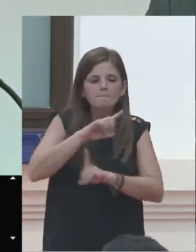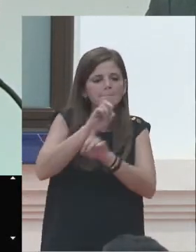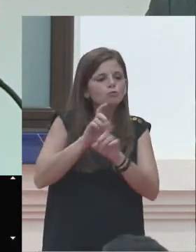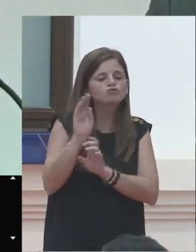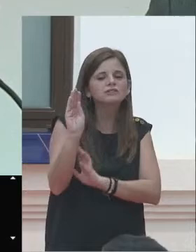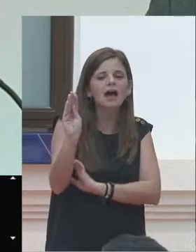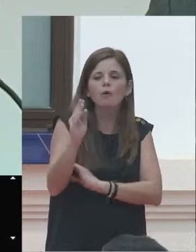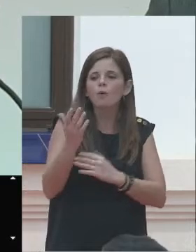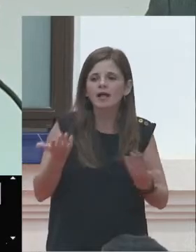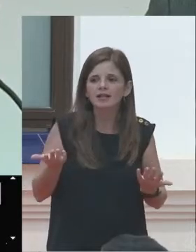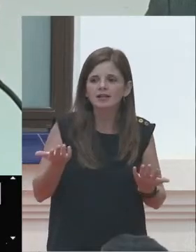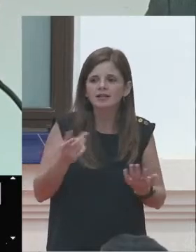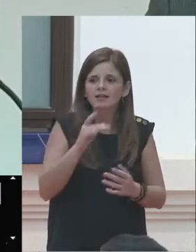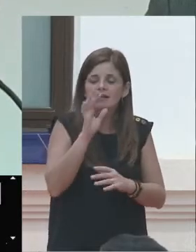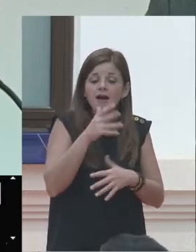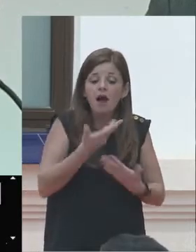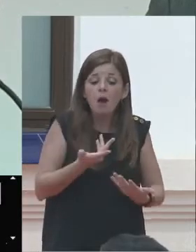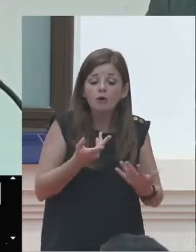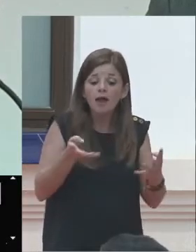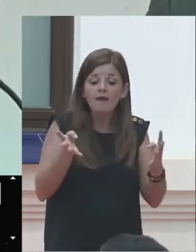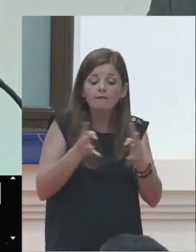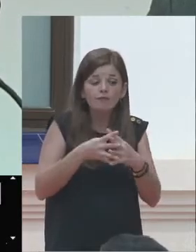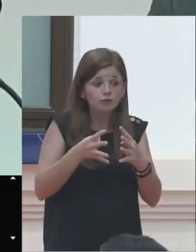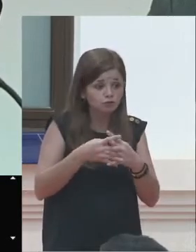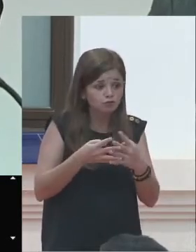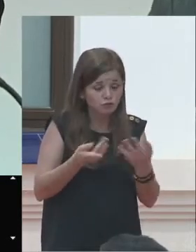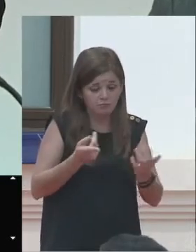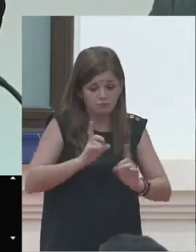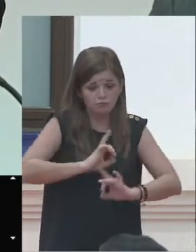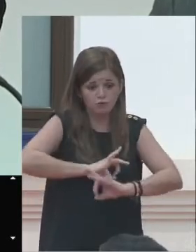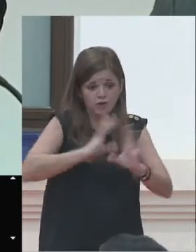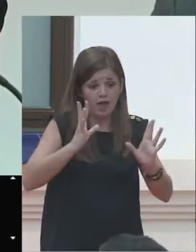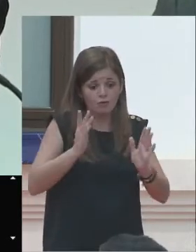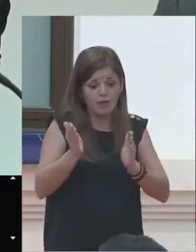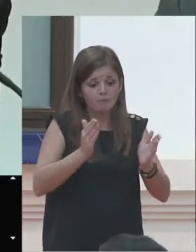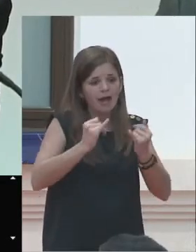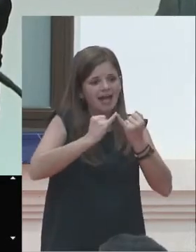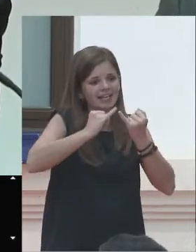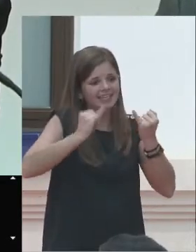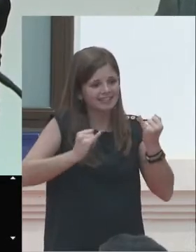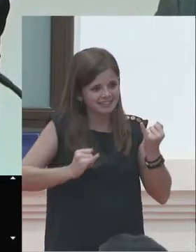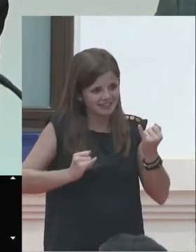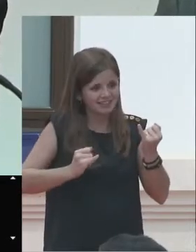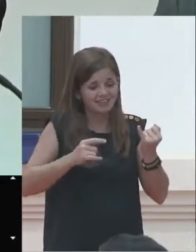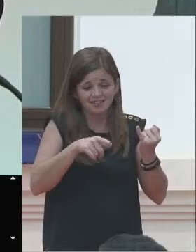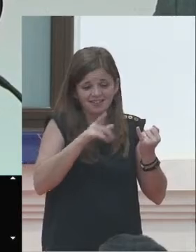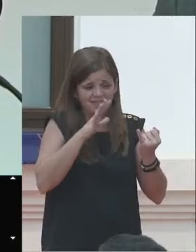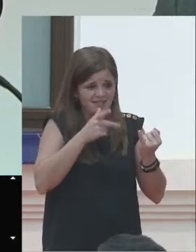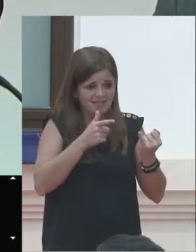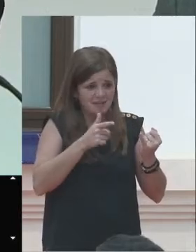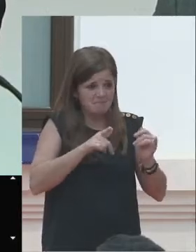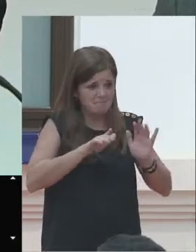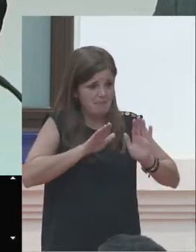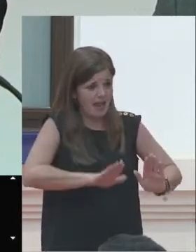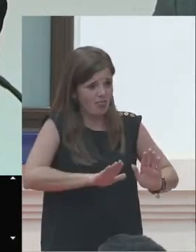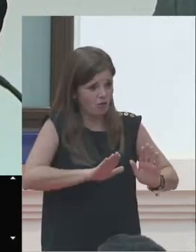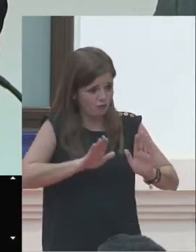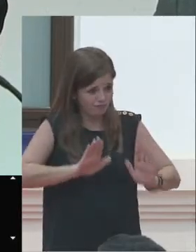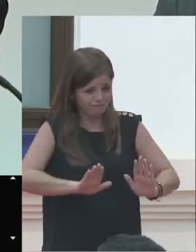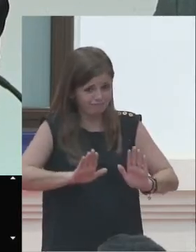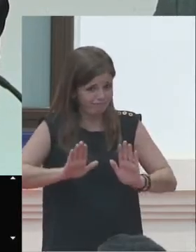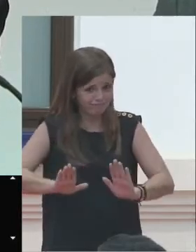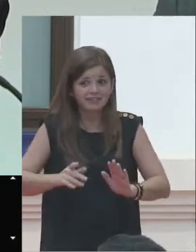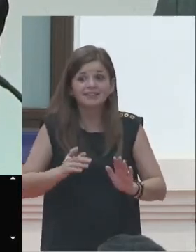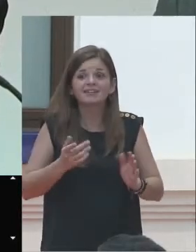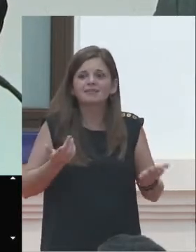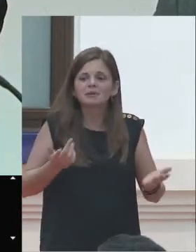es, ahora mismo en las infraestructuras, evidentemente, y con la crisis que tenemos, se han parado gran parte de las mismas, ¿no? Pero,